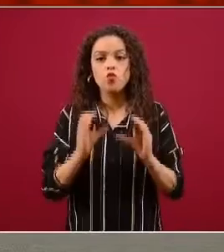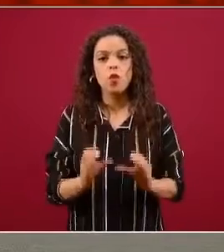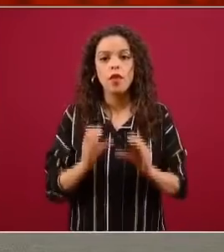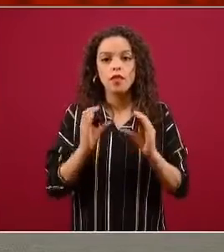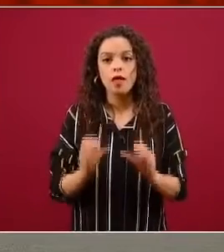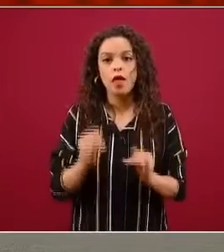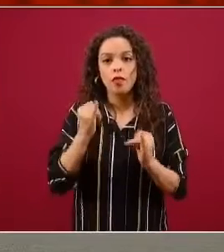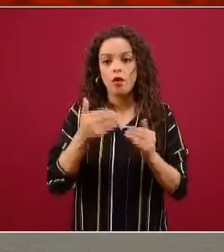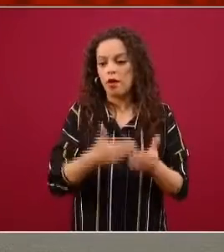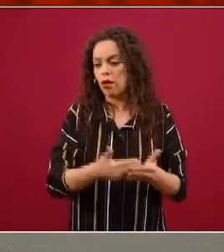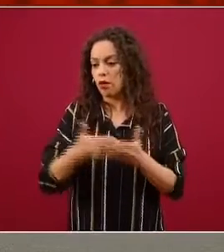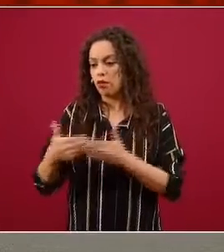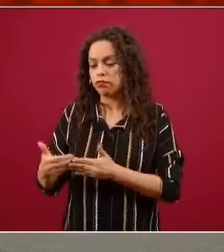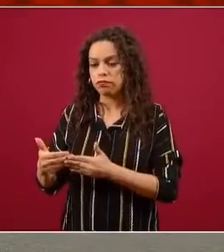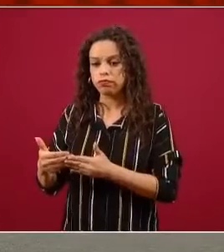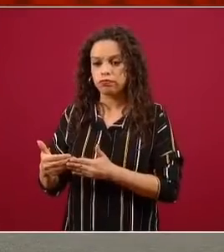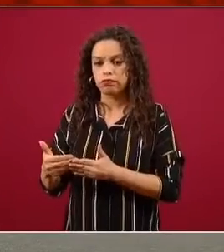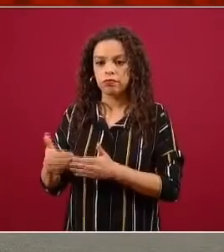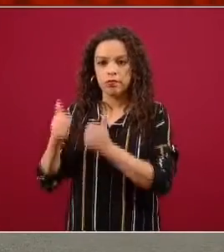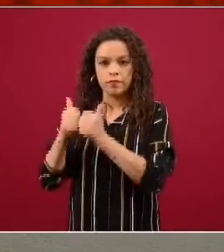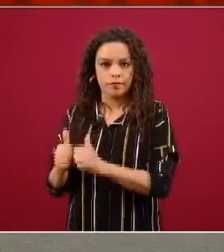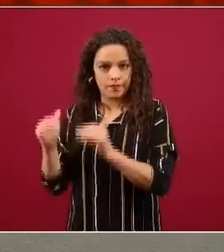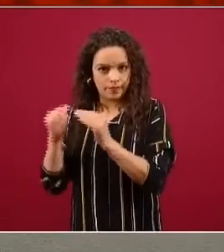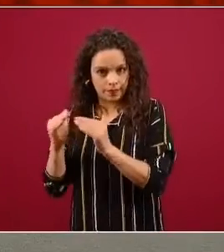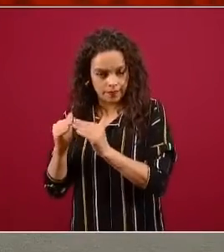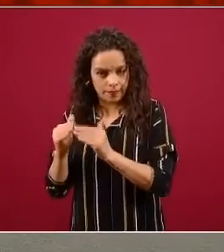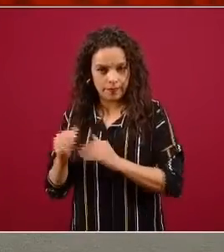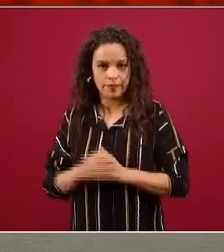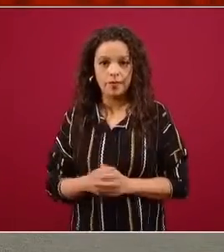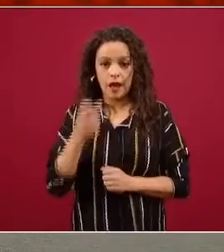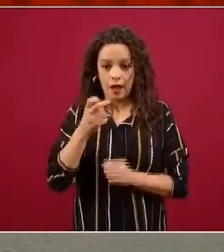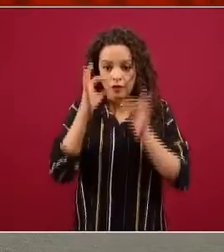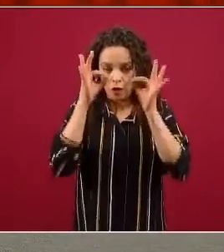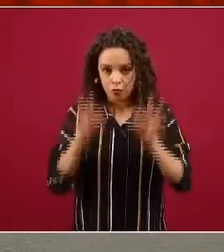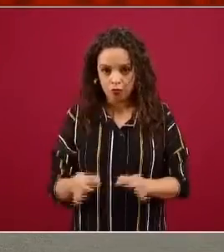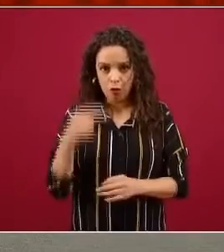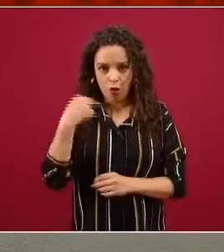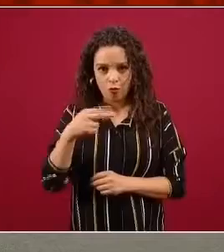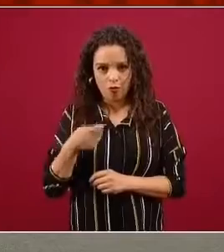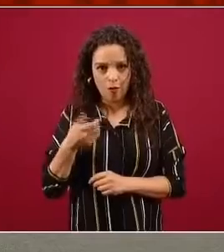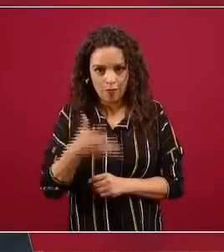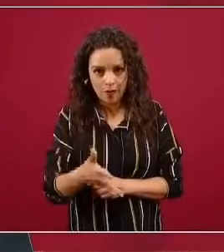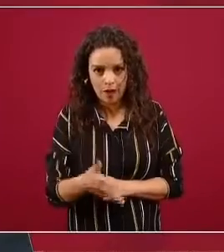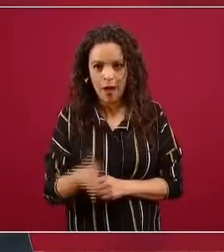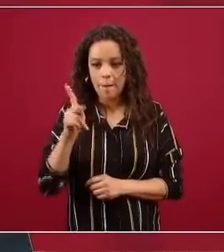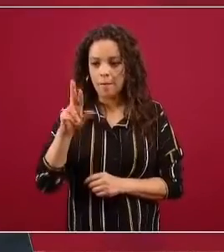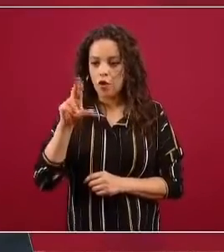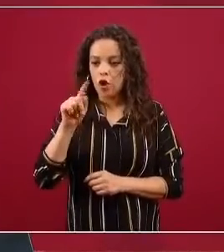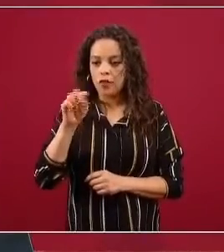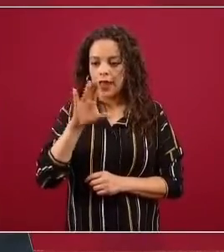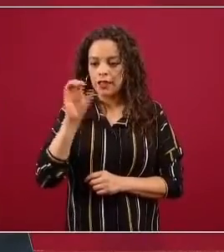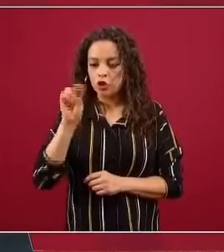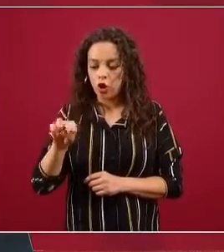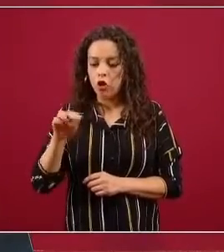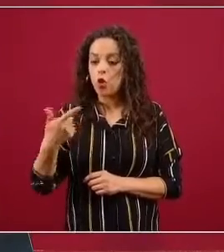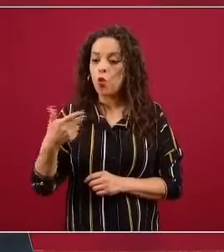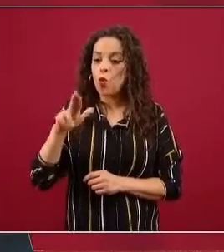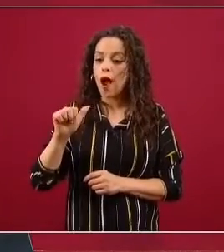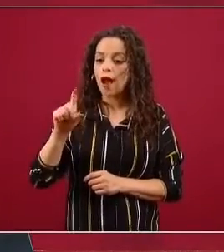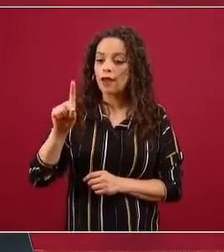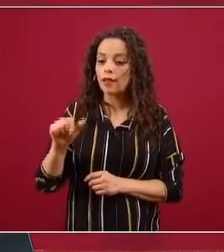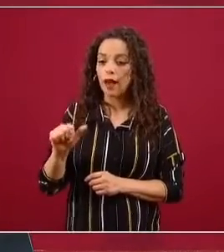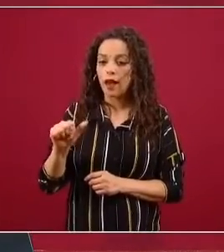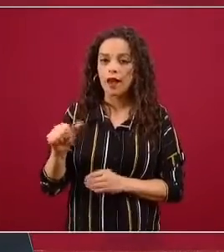resguardo, o protección, cuidado y resguardo, que es como se llama formalmente, que consiste en un acercamiento a